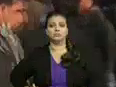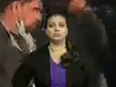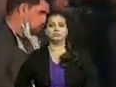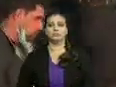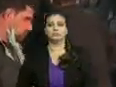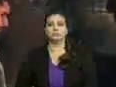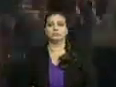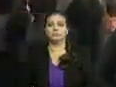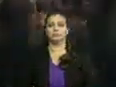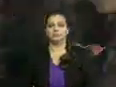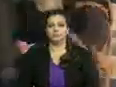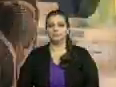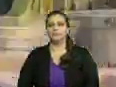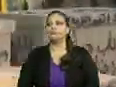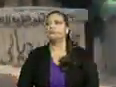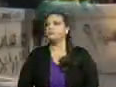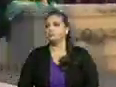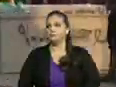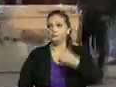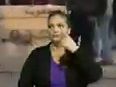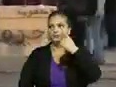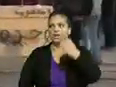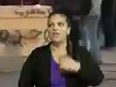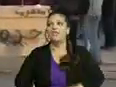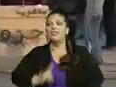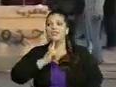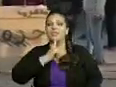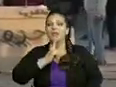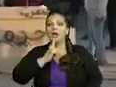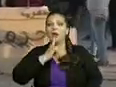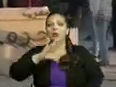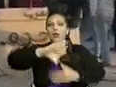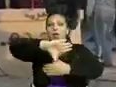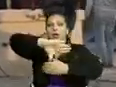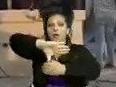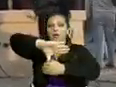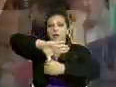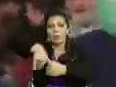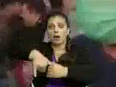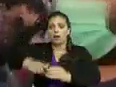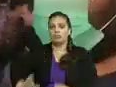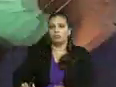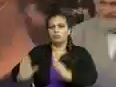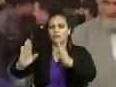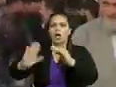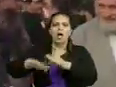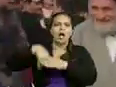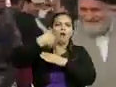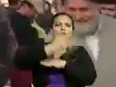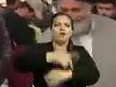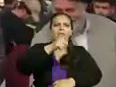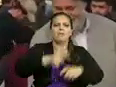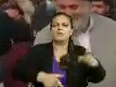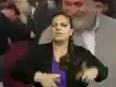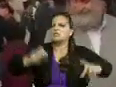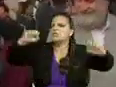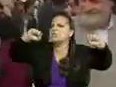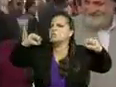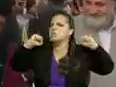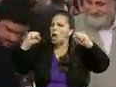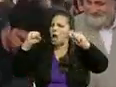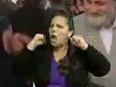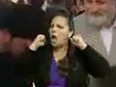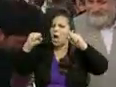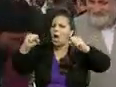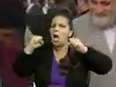Las manifestaciones que han estado rodeando la embajada de Estados Unidos en Bagdad comenzaron a retirarse el 1 de enero, un día después de